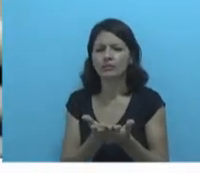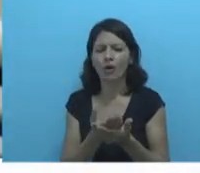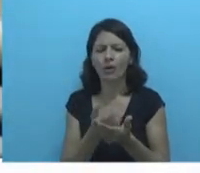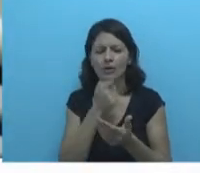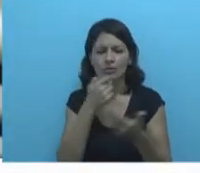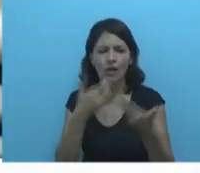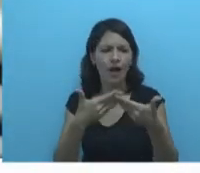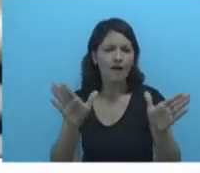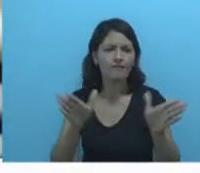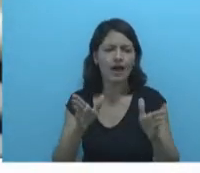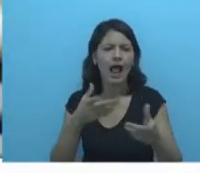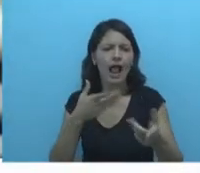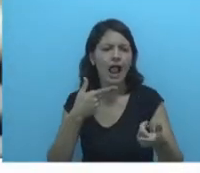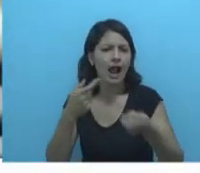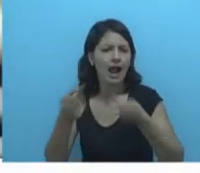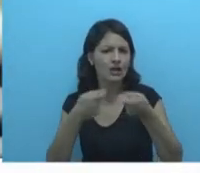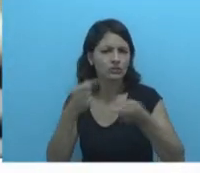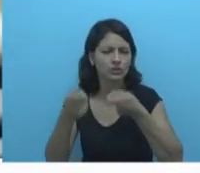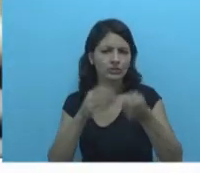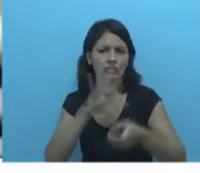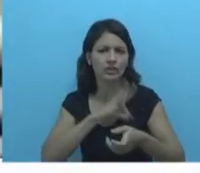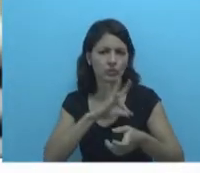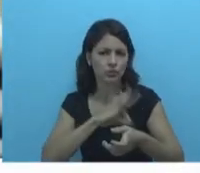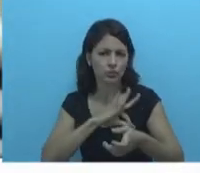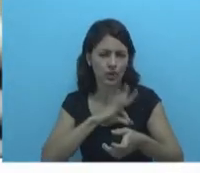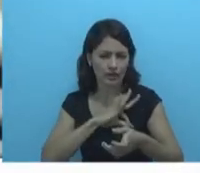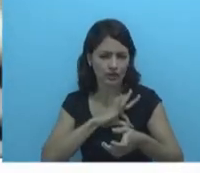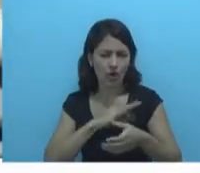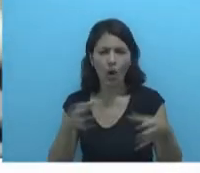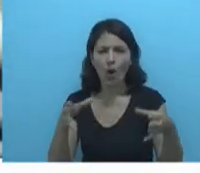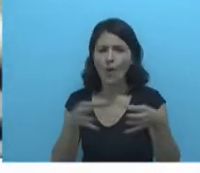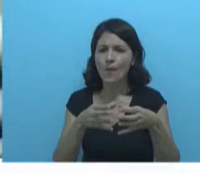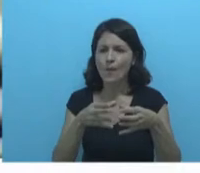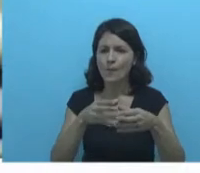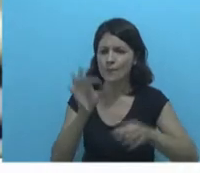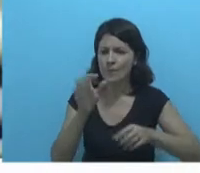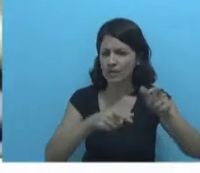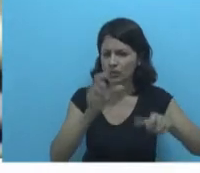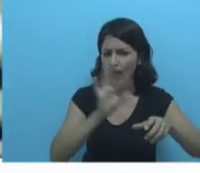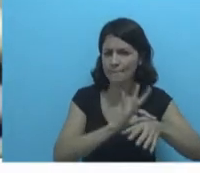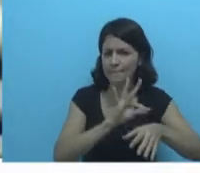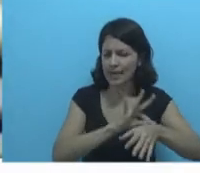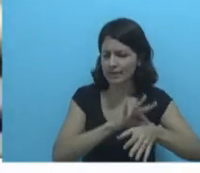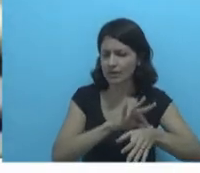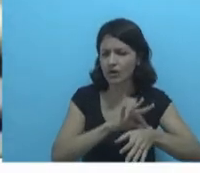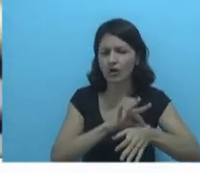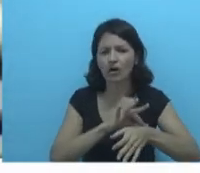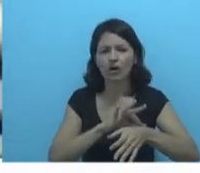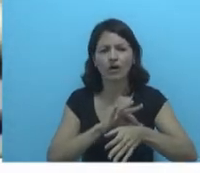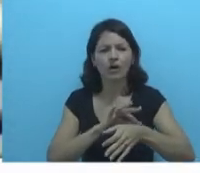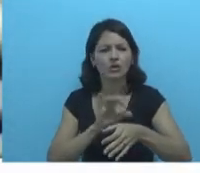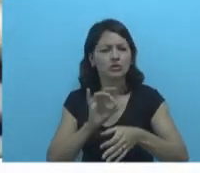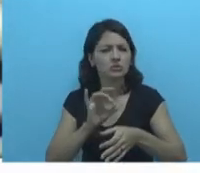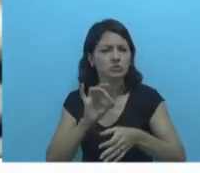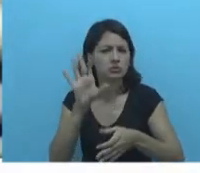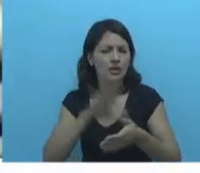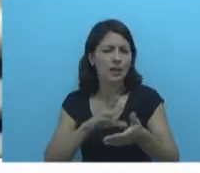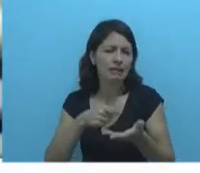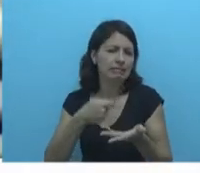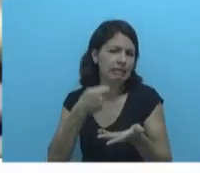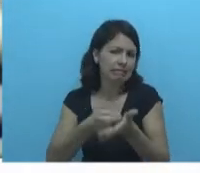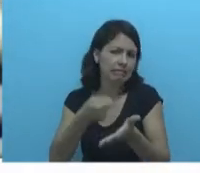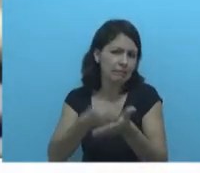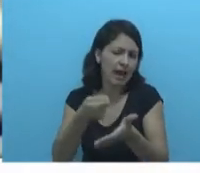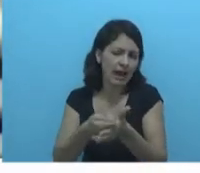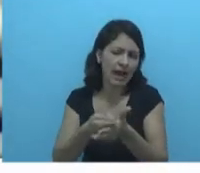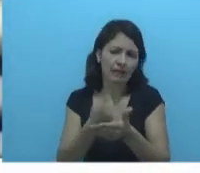abran realmente las paritarias como corresponden al personal de salud. El personal de salud no merece bonos como el año pasado, a donde se les dé un dinero por un tiempo